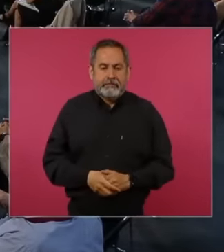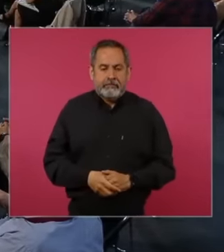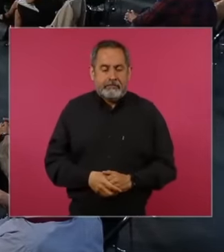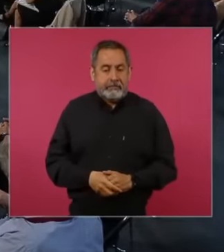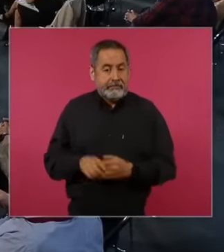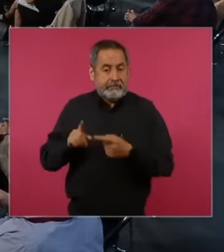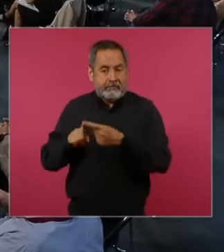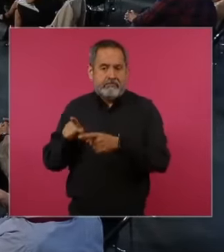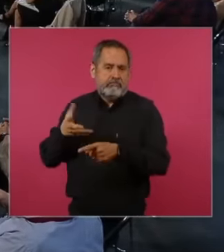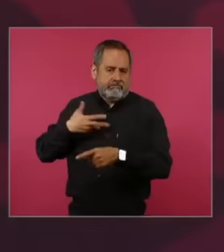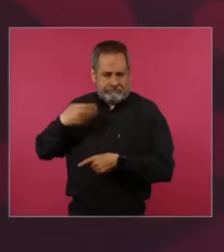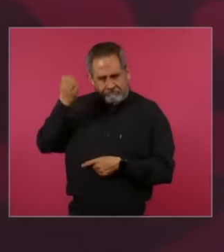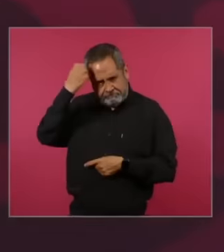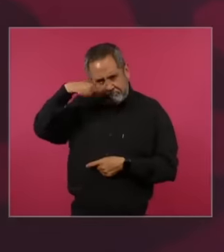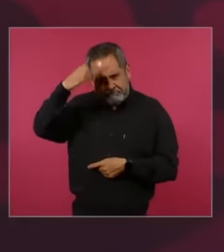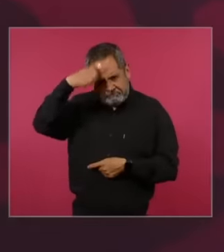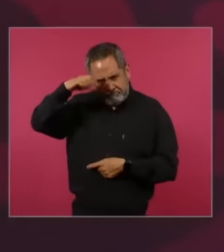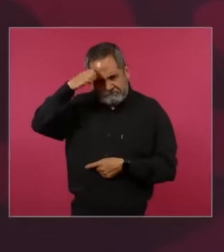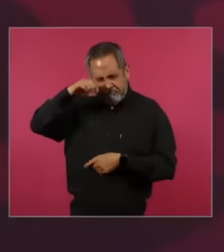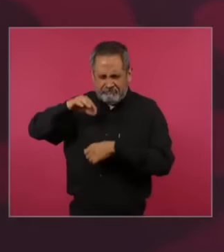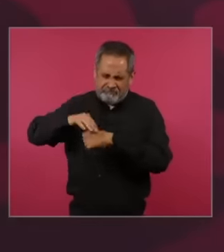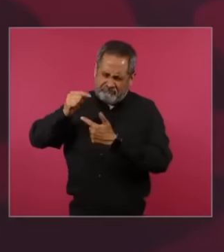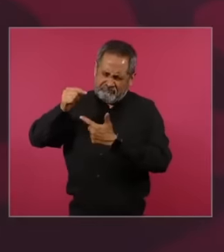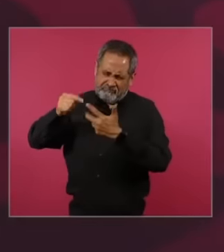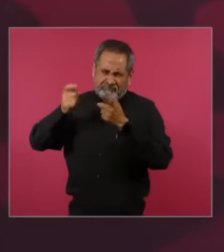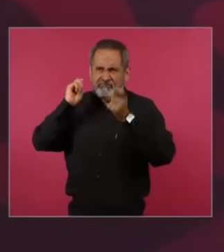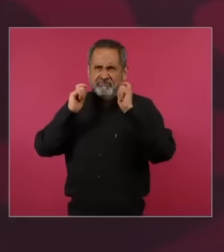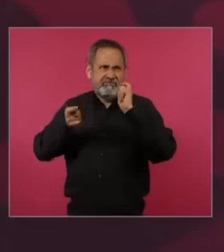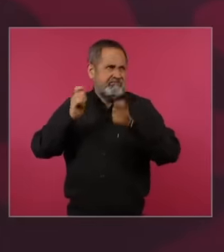Luego, experiencia.